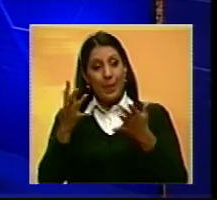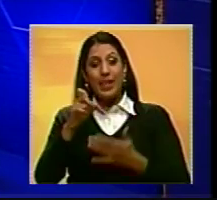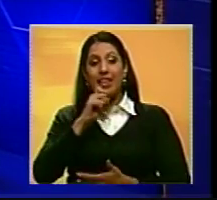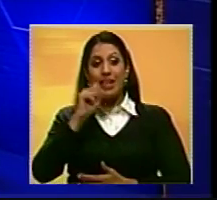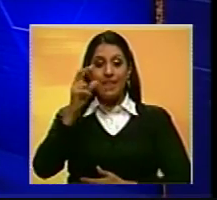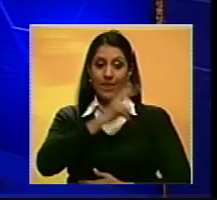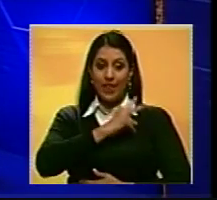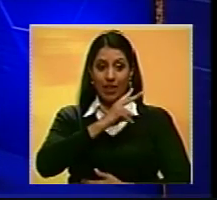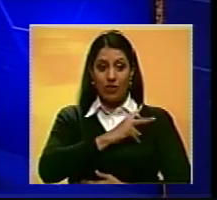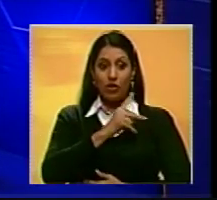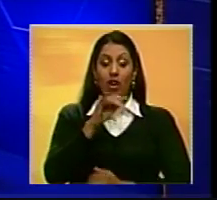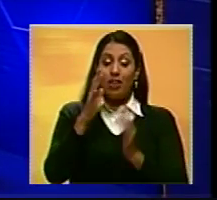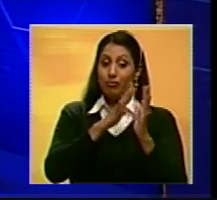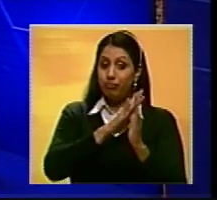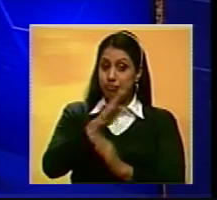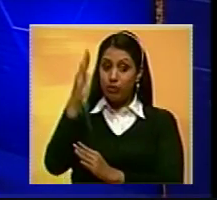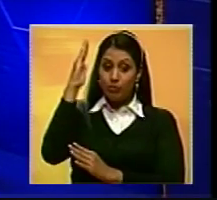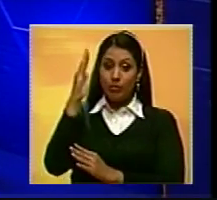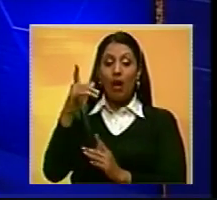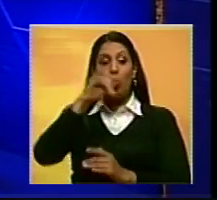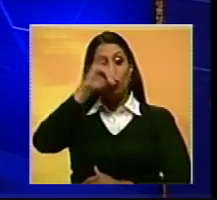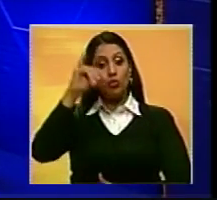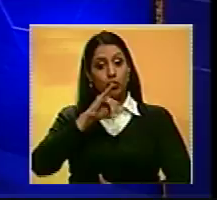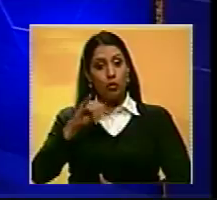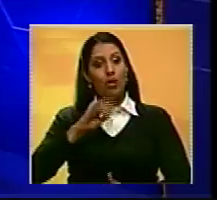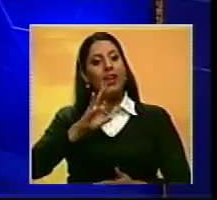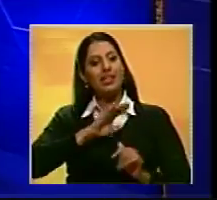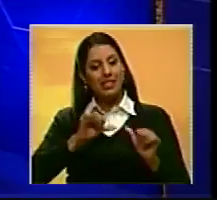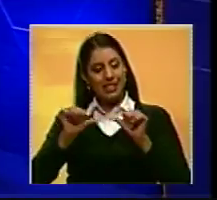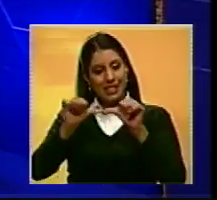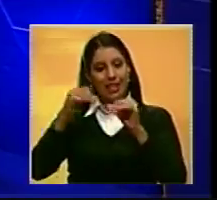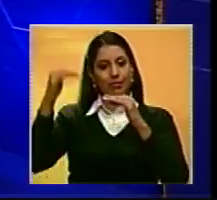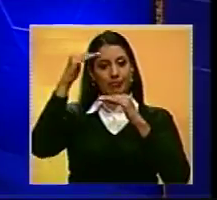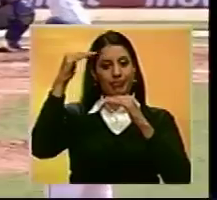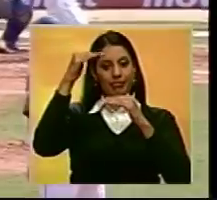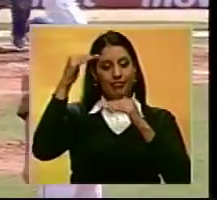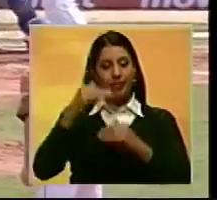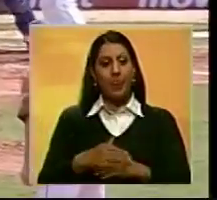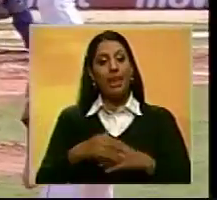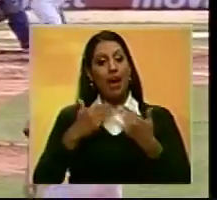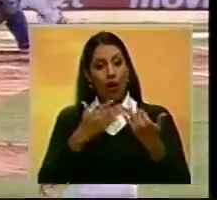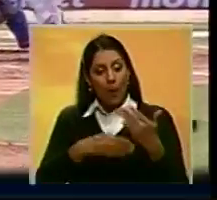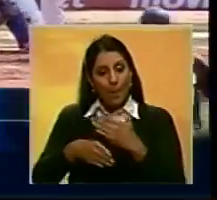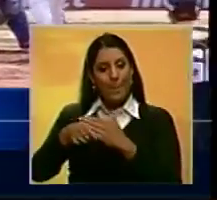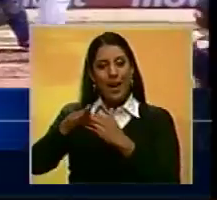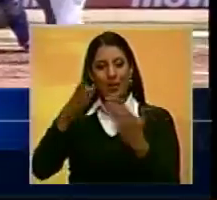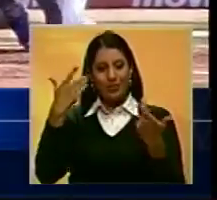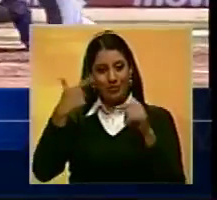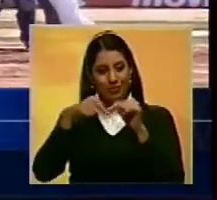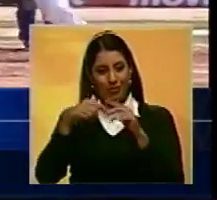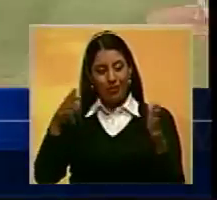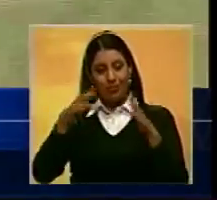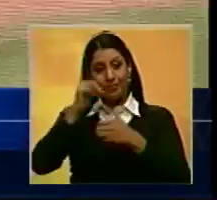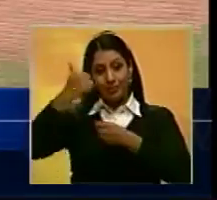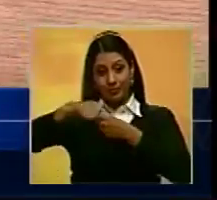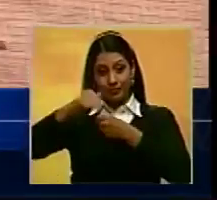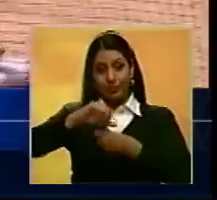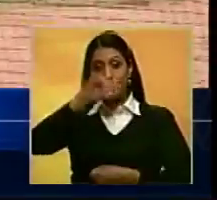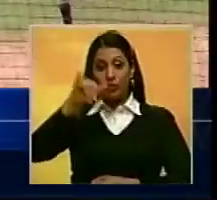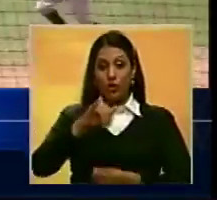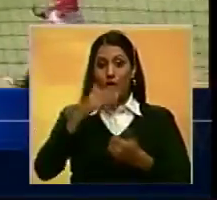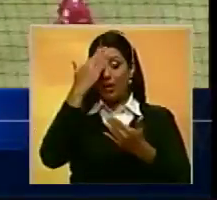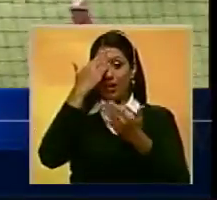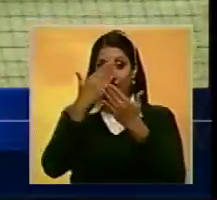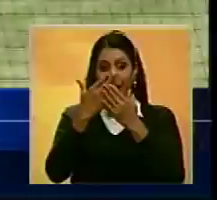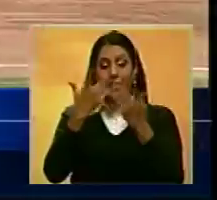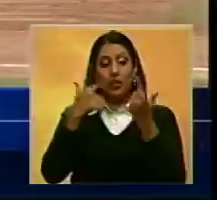de Venevisión. Con este triunfo, los zulianos siguen en la cima de la clasificación. Nos vamos a Luis Aparicio el Grande de Maracaibo. Zulia se fue al